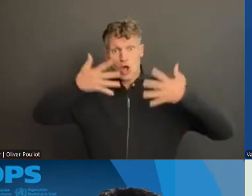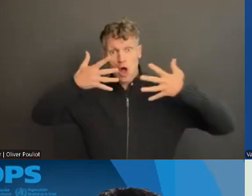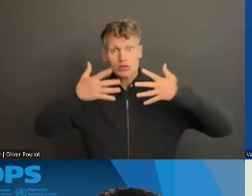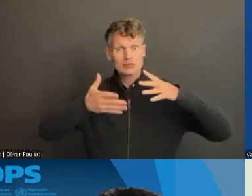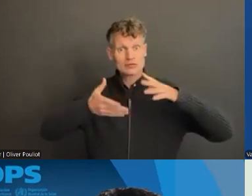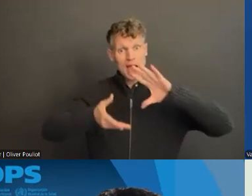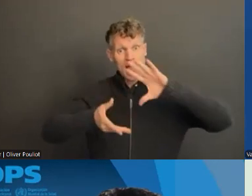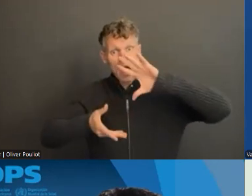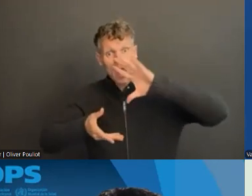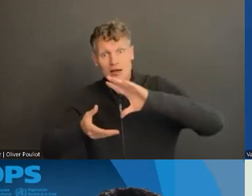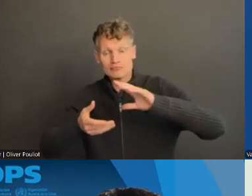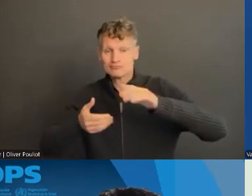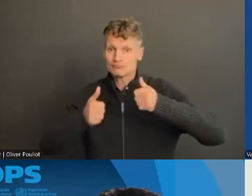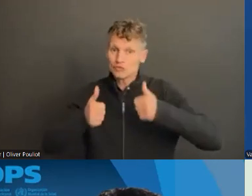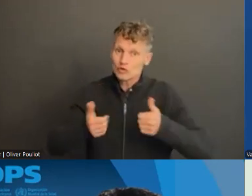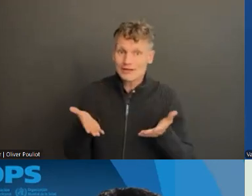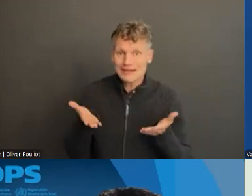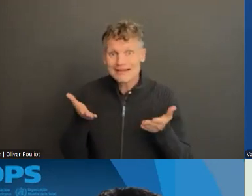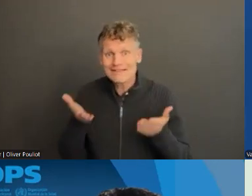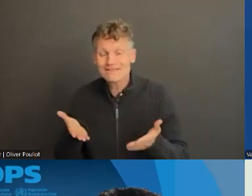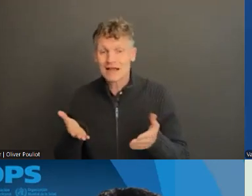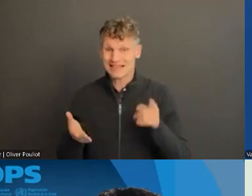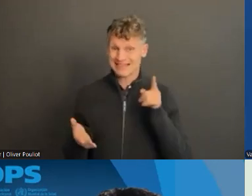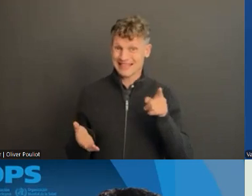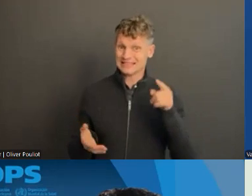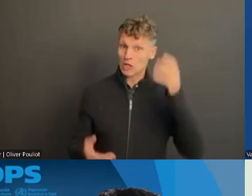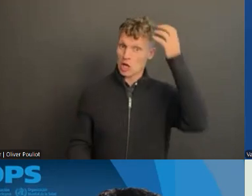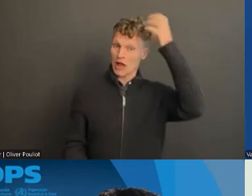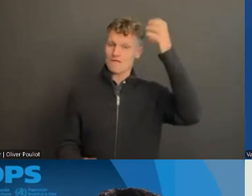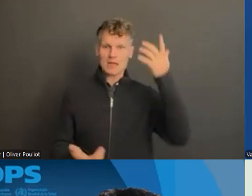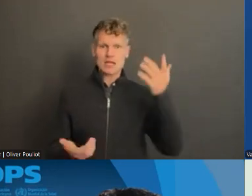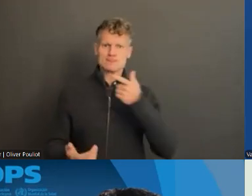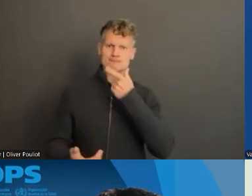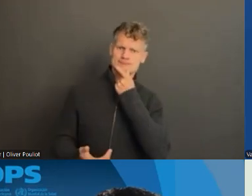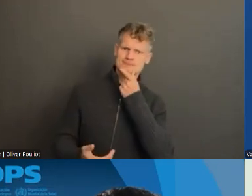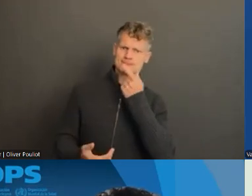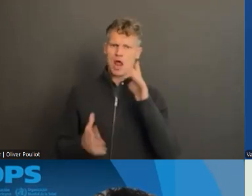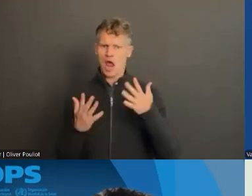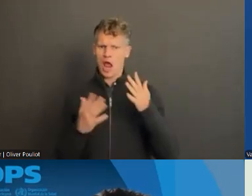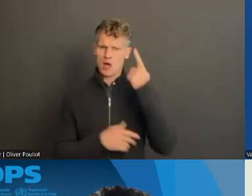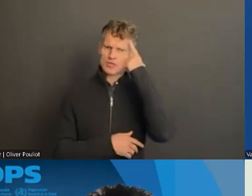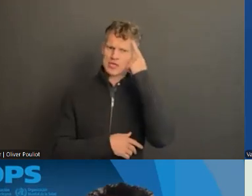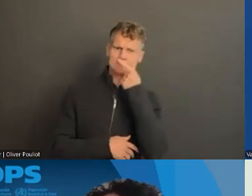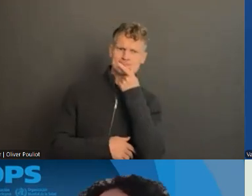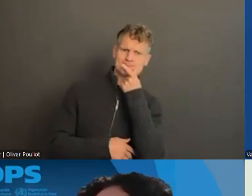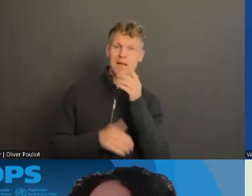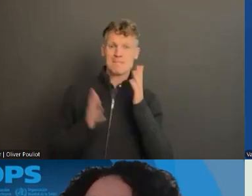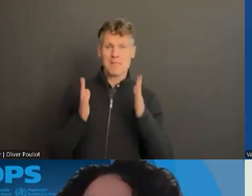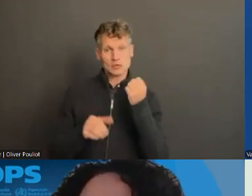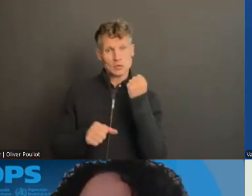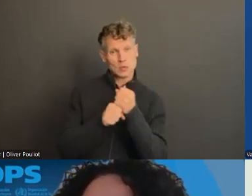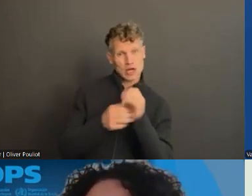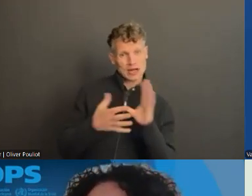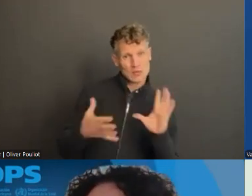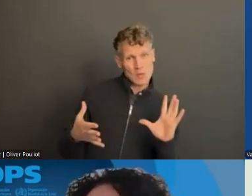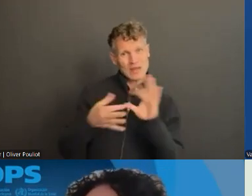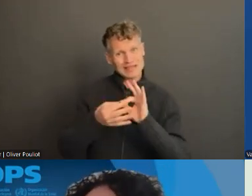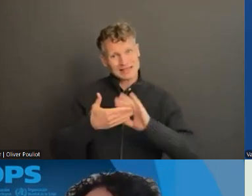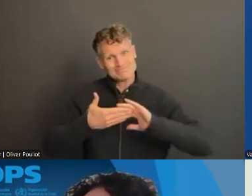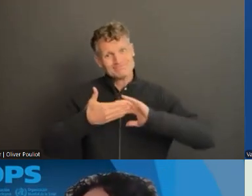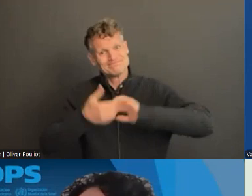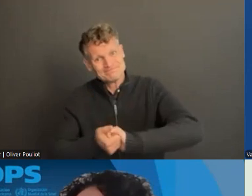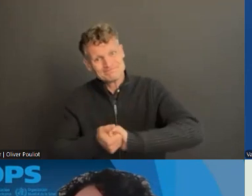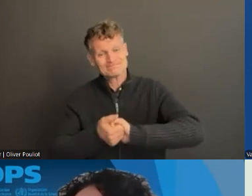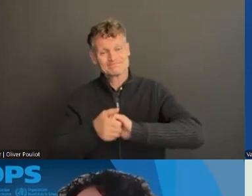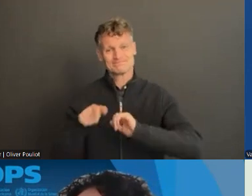salud, que sabemos que son el resultado de ese ejercicio gubernamental con las comunidades para mejorar la